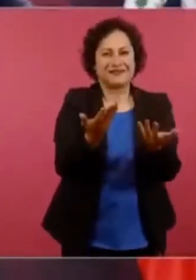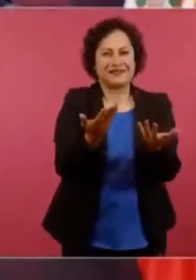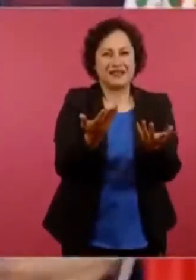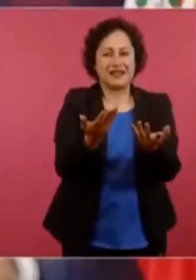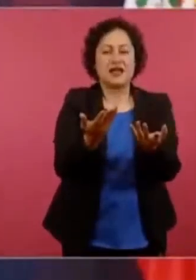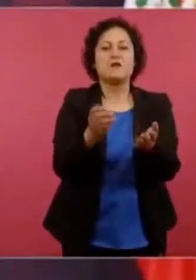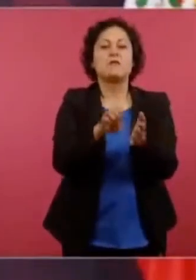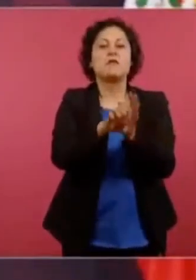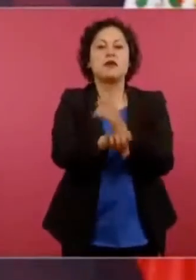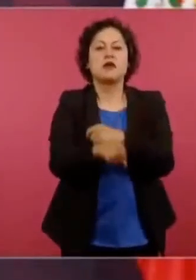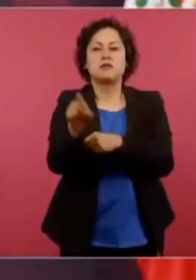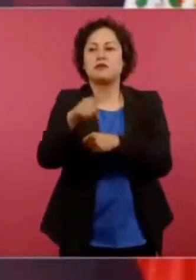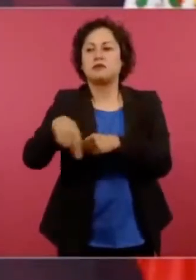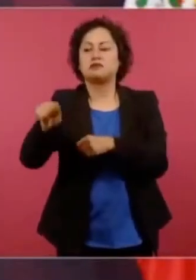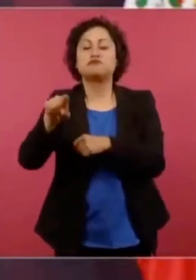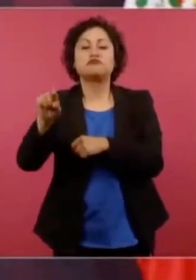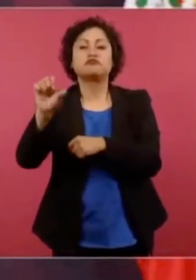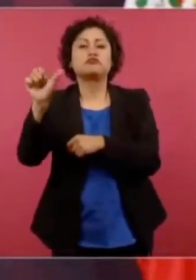regular,